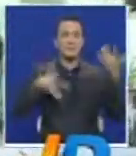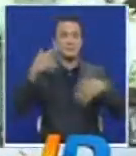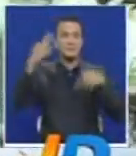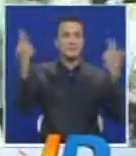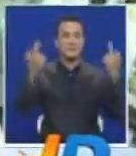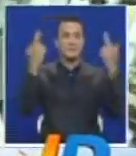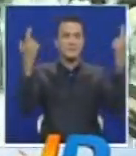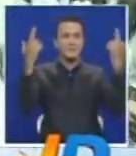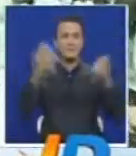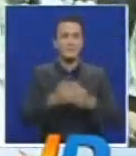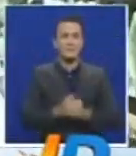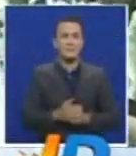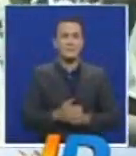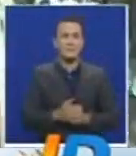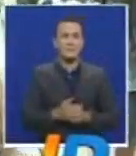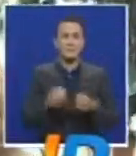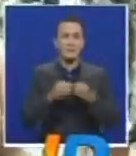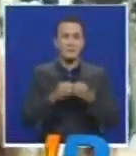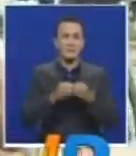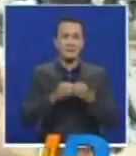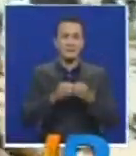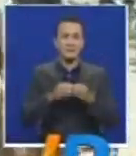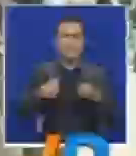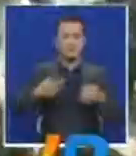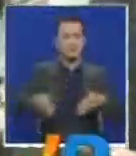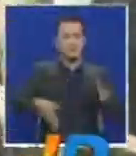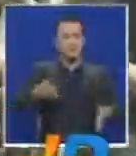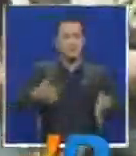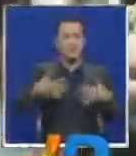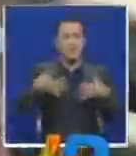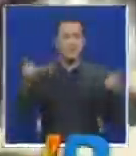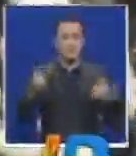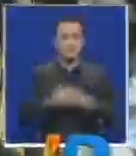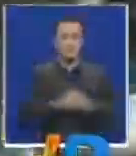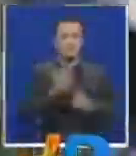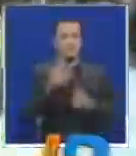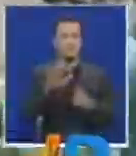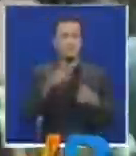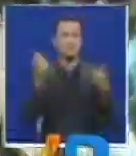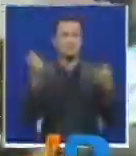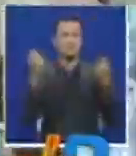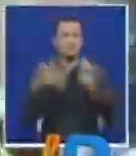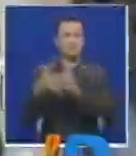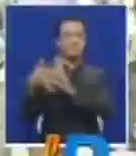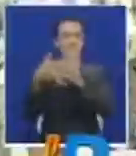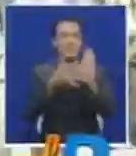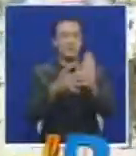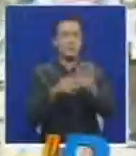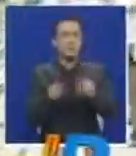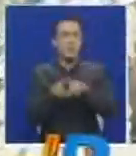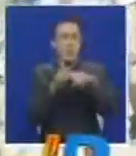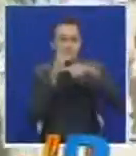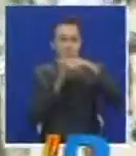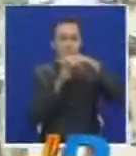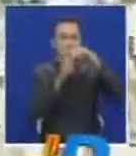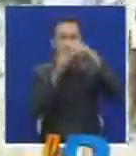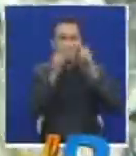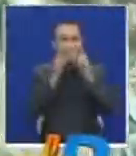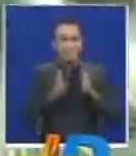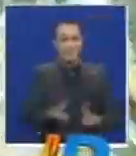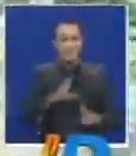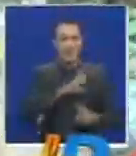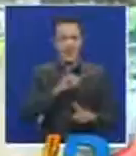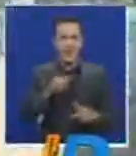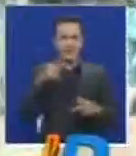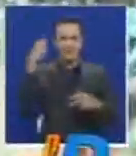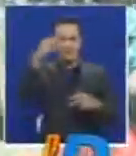y pues estuve todo el tiempo súper feliz. Este evento es pura diversión y energía positiva. Miles de caleños fueron rociados